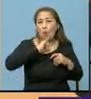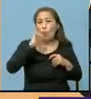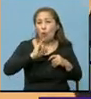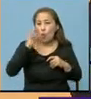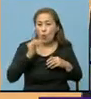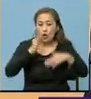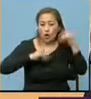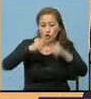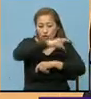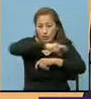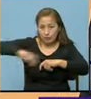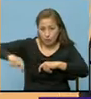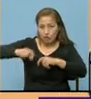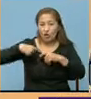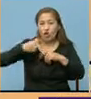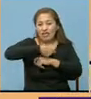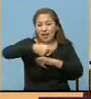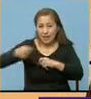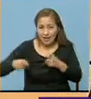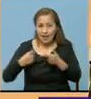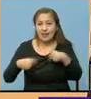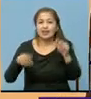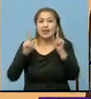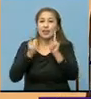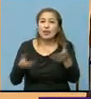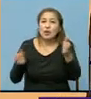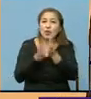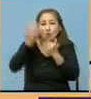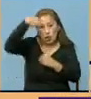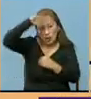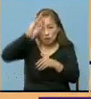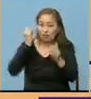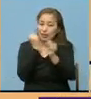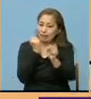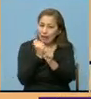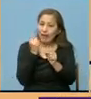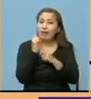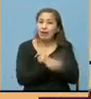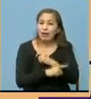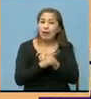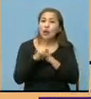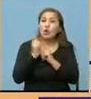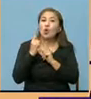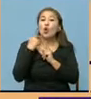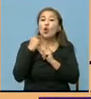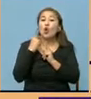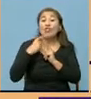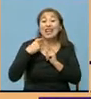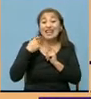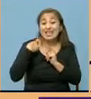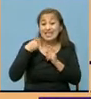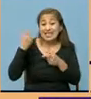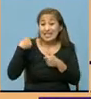de obra de cordón cuneta que se hicieron lo que hicimos junto con la agrupación gaucha del registro civil